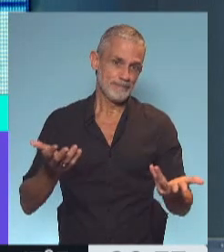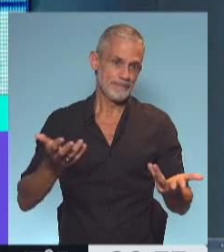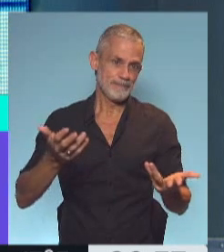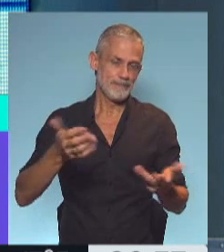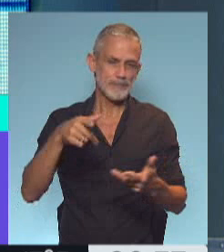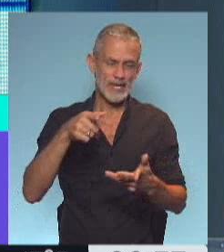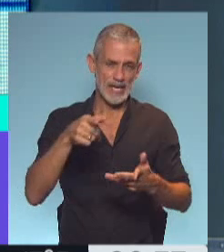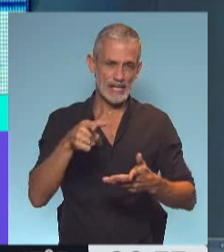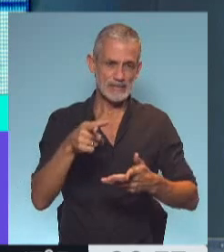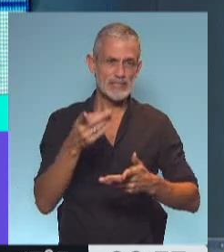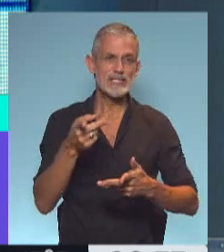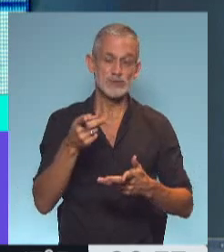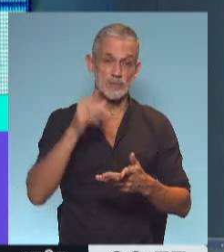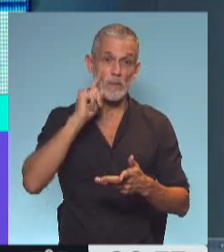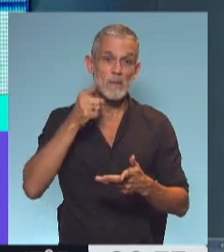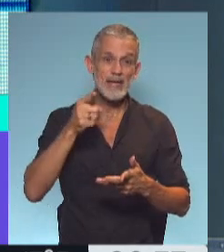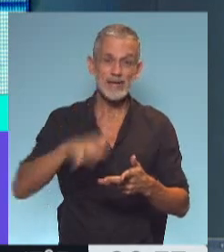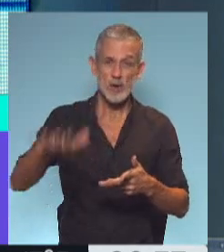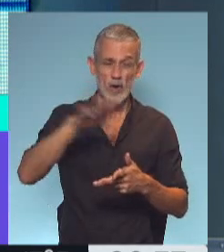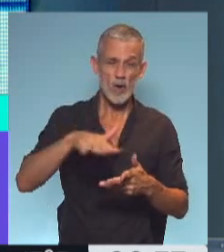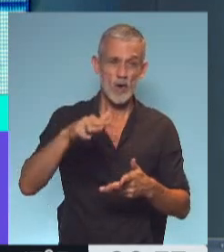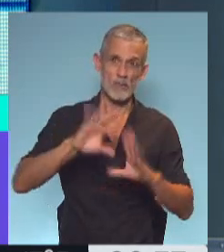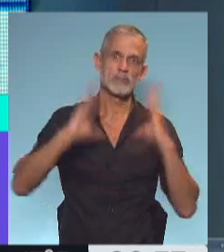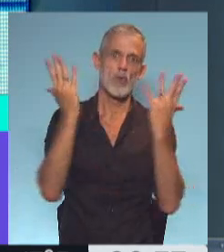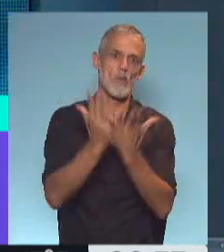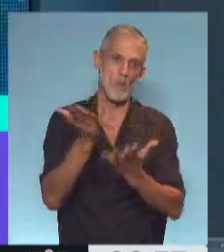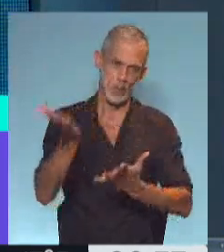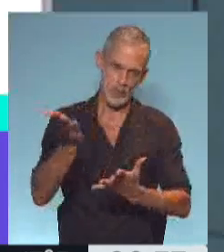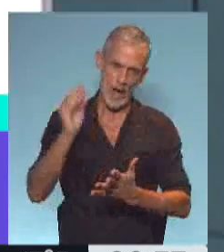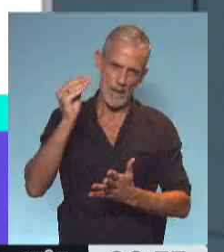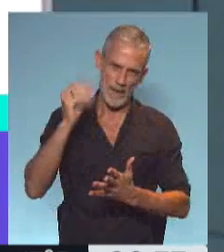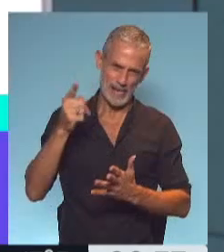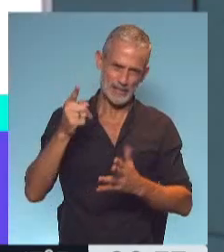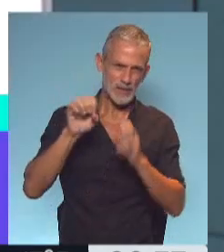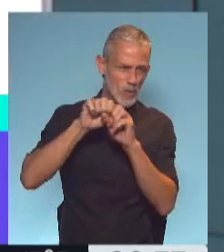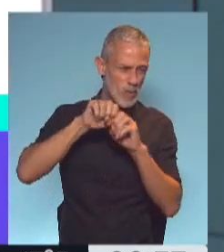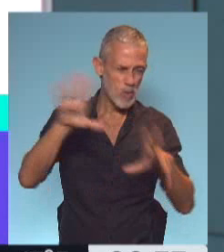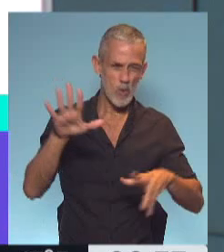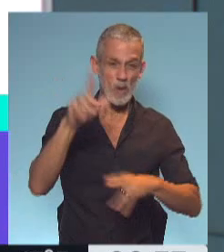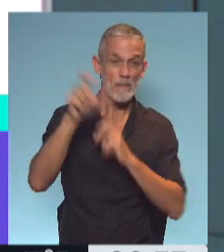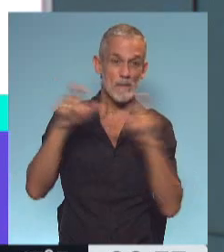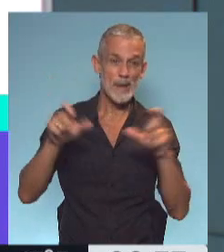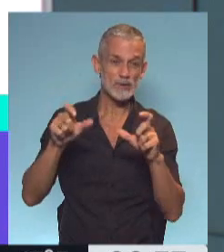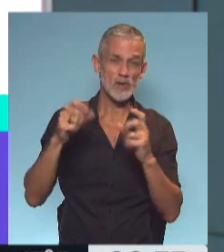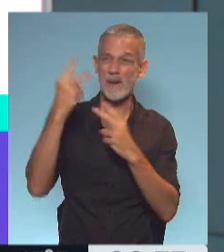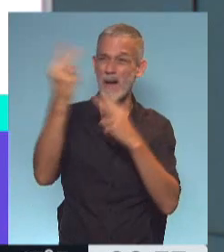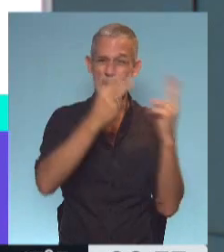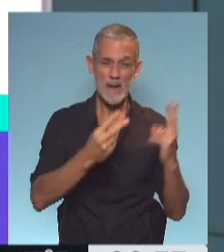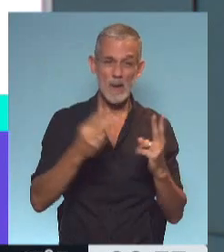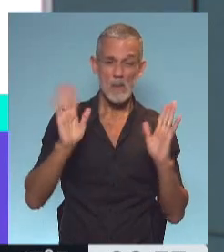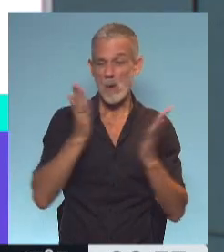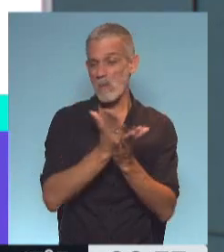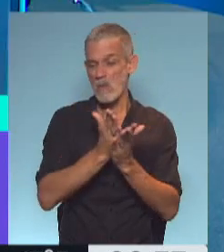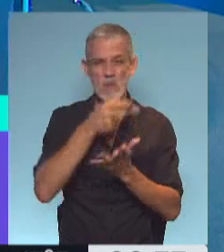un detonante de peligro de salud a nivel mundial, Absolutamente, absolutamente, exportando personas por no tomar ningún tipo de